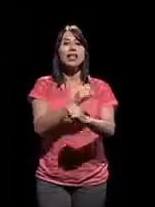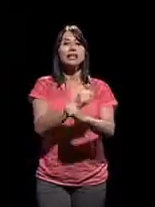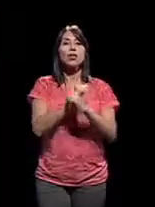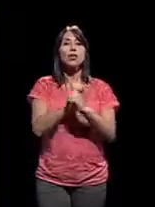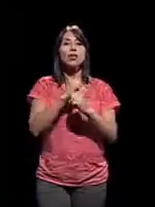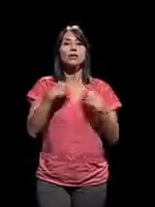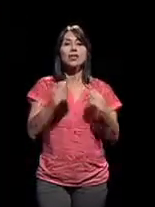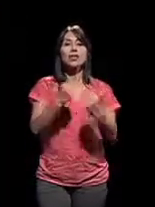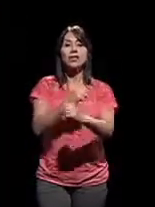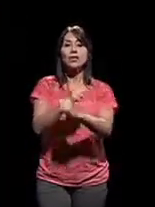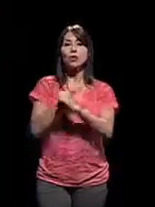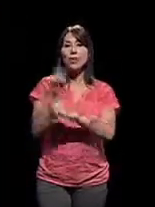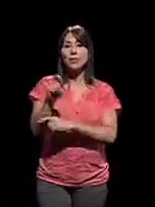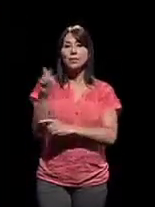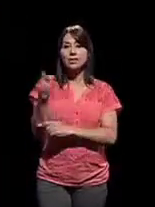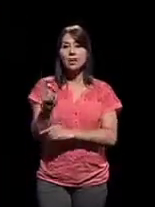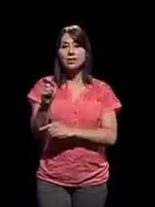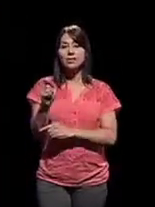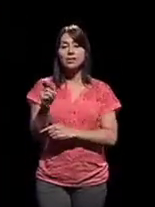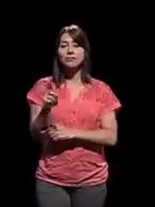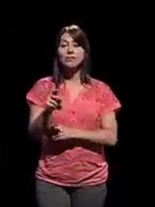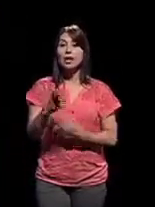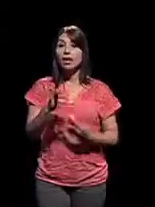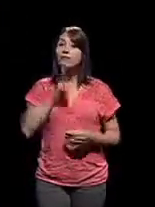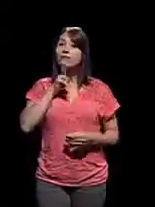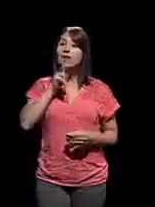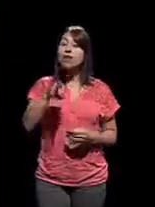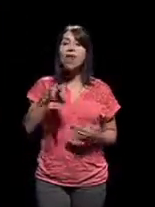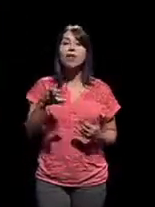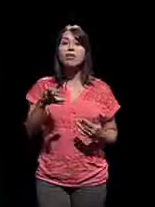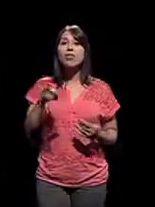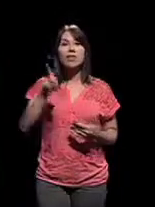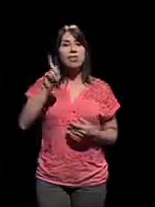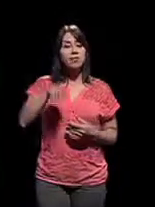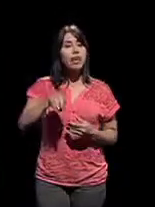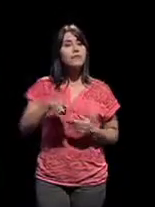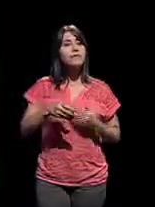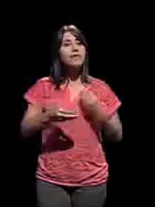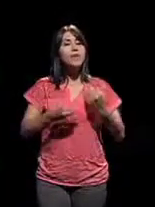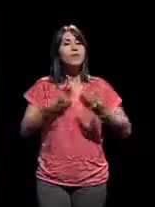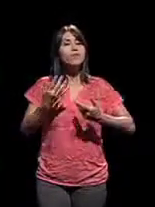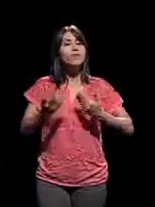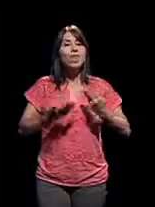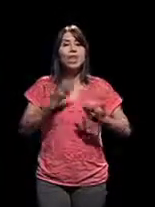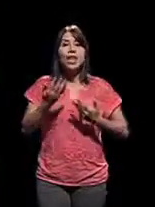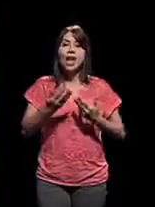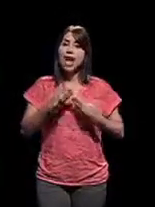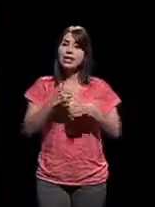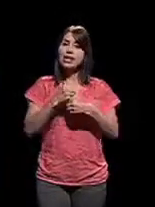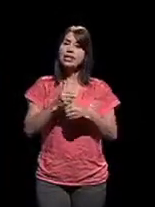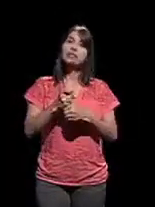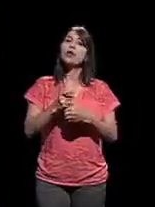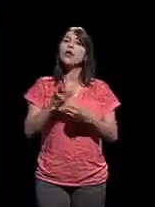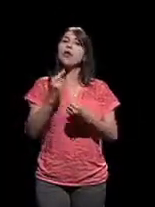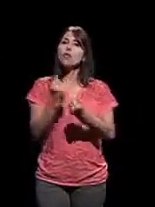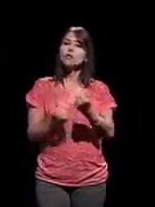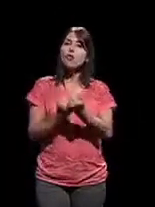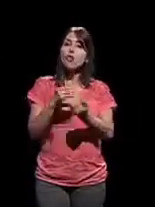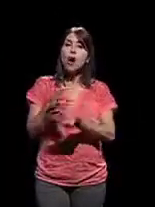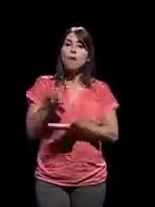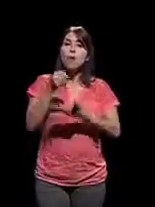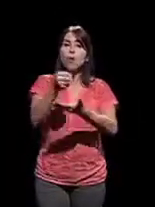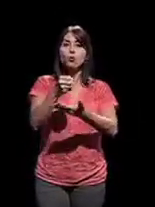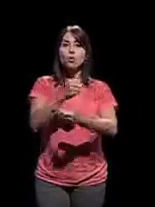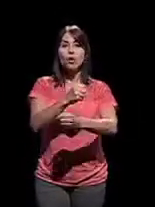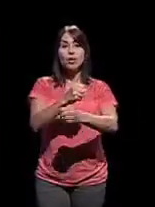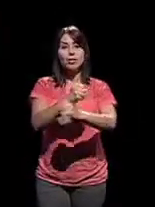salud y del seguro de pensiones. En realidad, tiene que generarse, digamos, una movilidad o una inversión a través del sistema